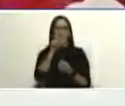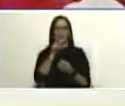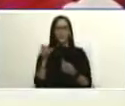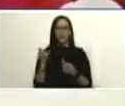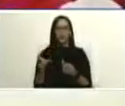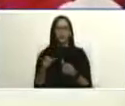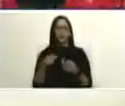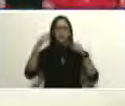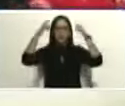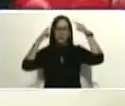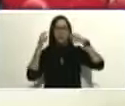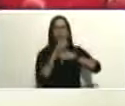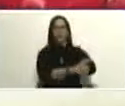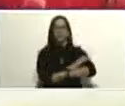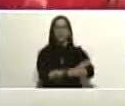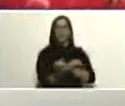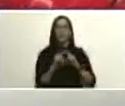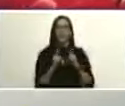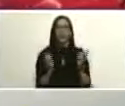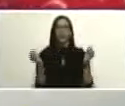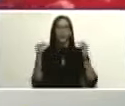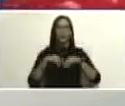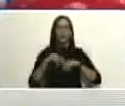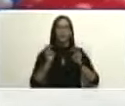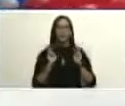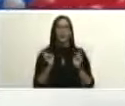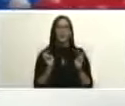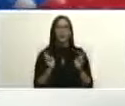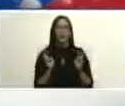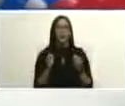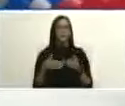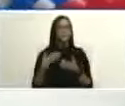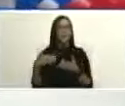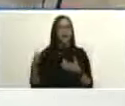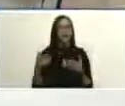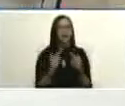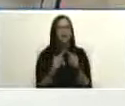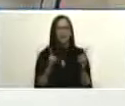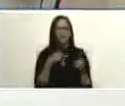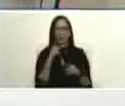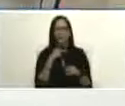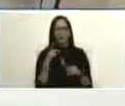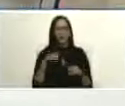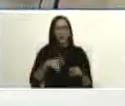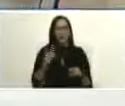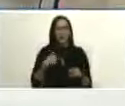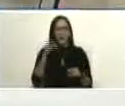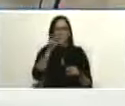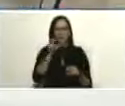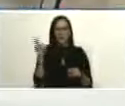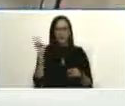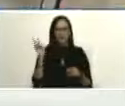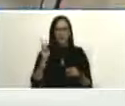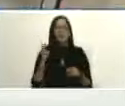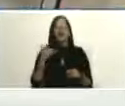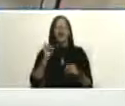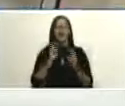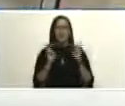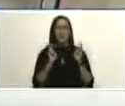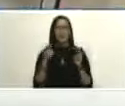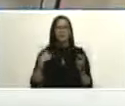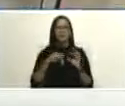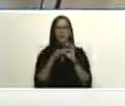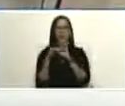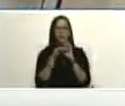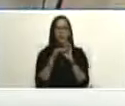habían opositores, pero coincidíamos en un tema. Más allá de las diferencias que podamos tener los venezolanos y las venezolanas, hay temas que nos tienen que